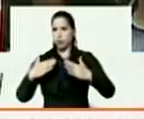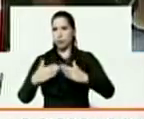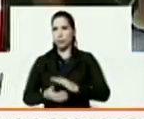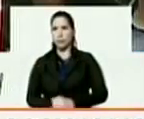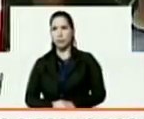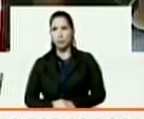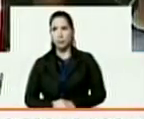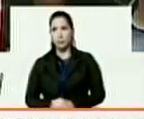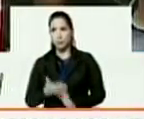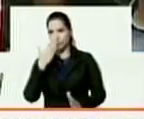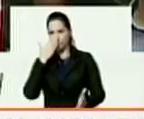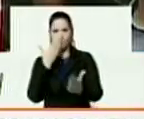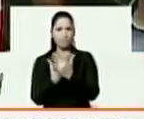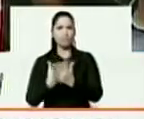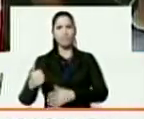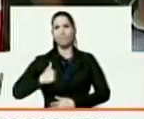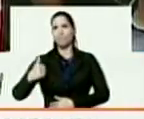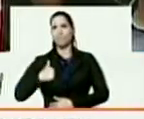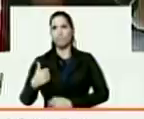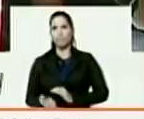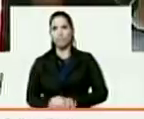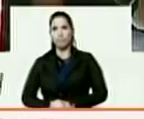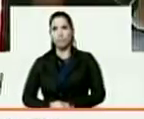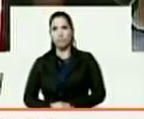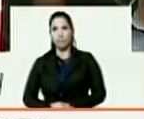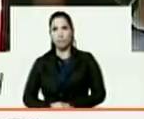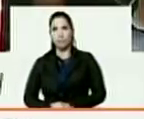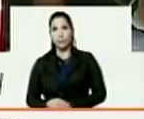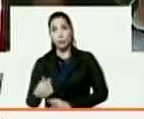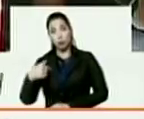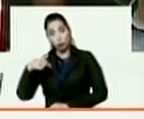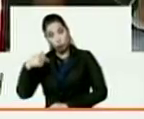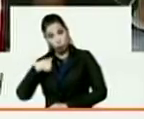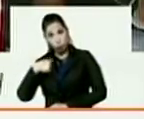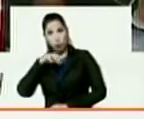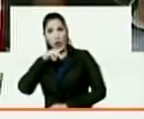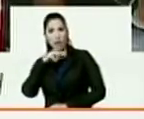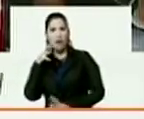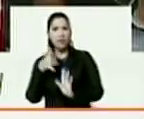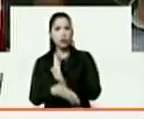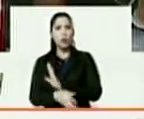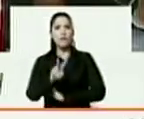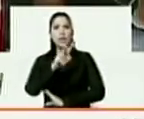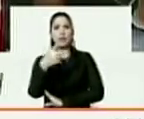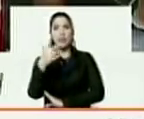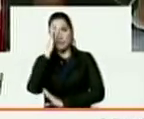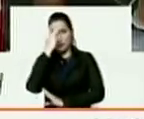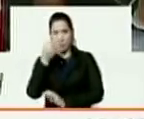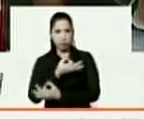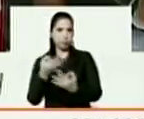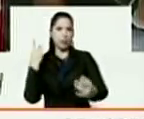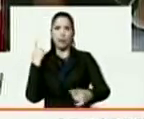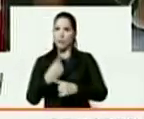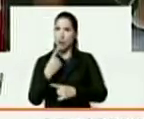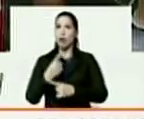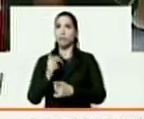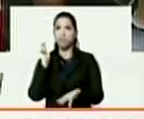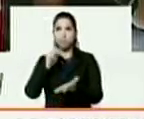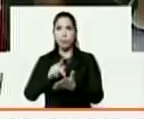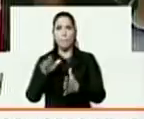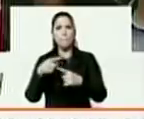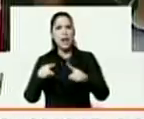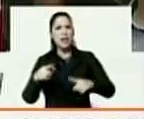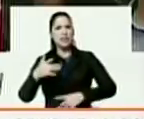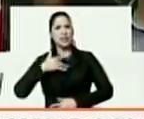lo que sea yo hablaba oído del 23 de febrero en su extraordinaria había que estar ahí para sentir